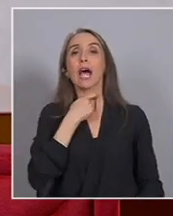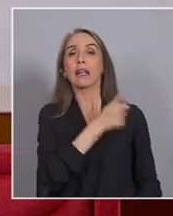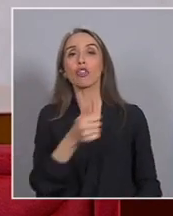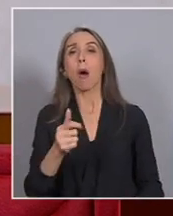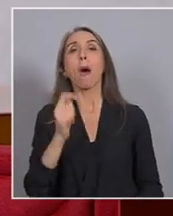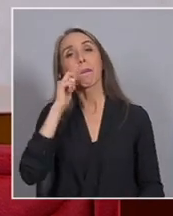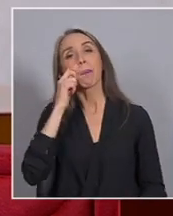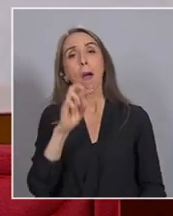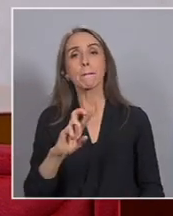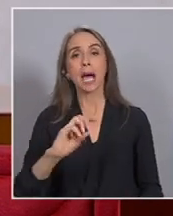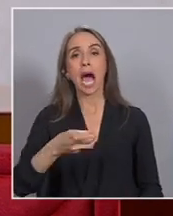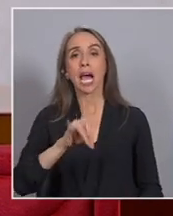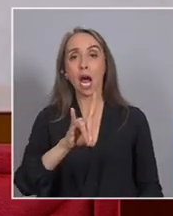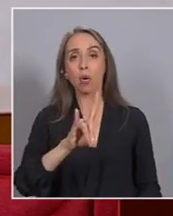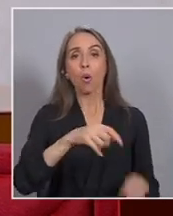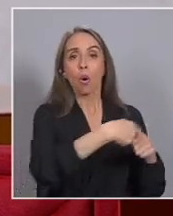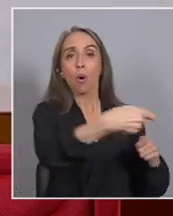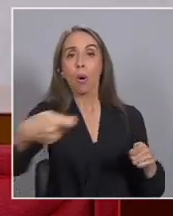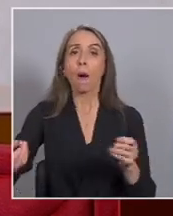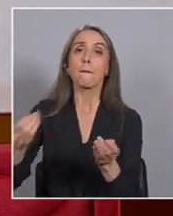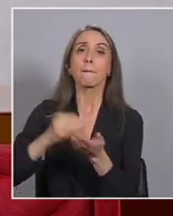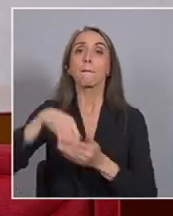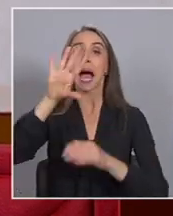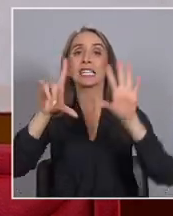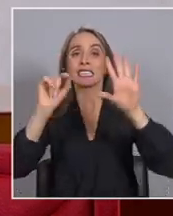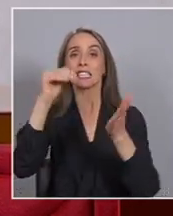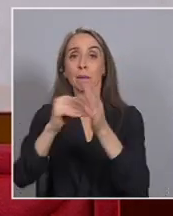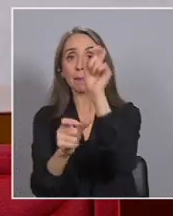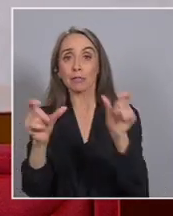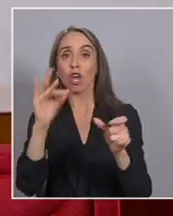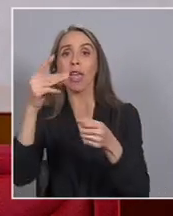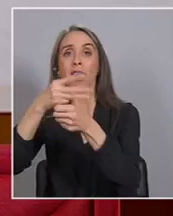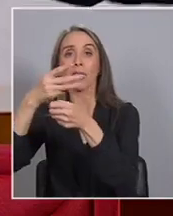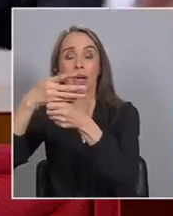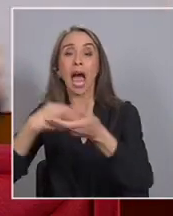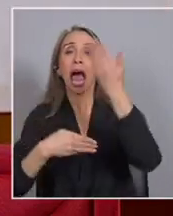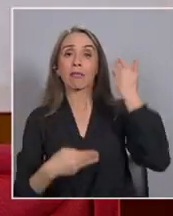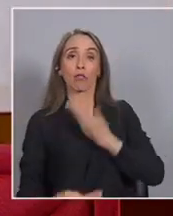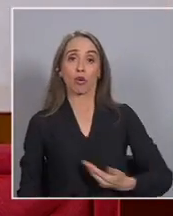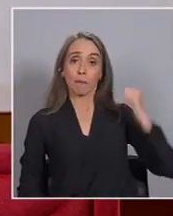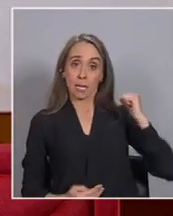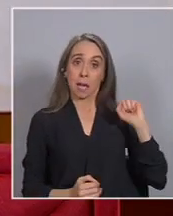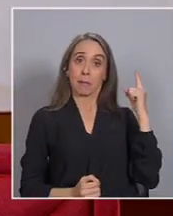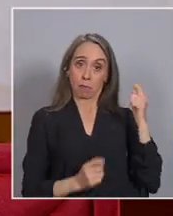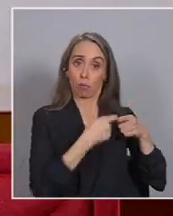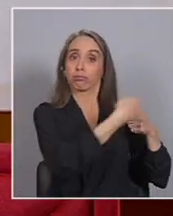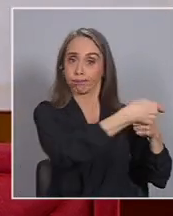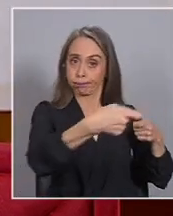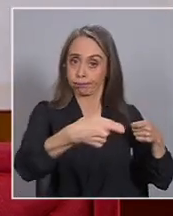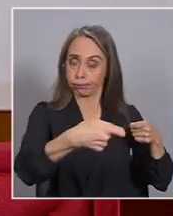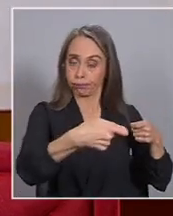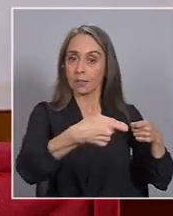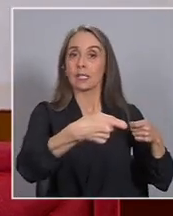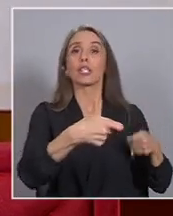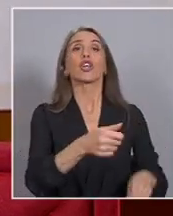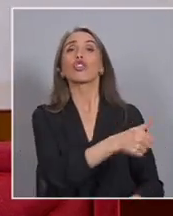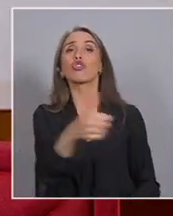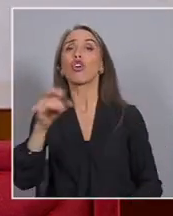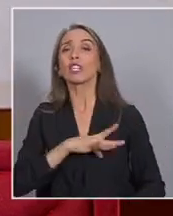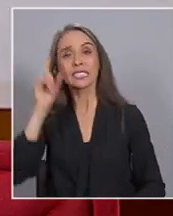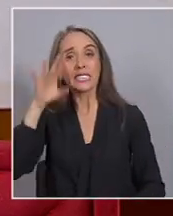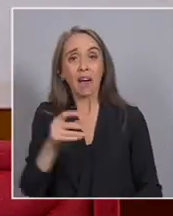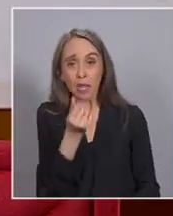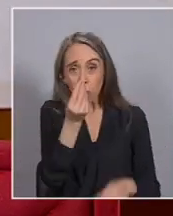PGU a más de 70.000 personas mayores, que ya había comenzado en el gobierno anterior. Pero todo Chile sabe que eso